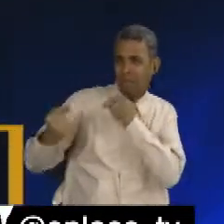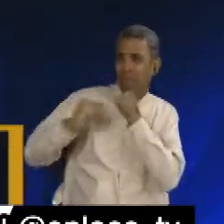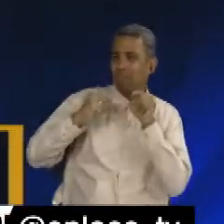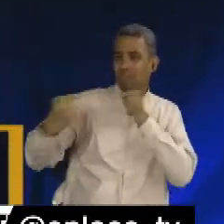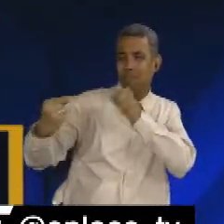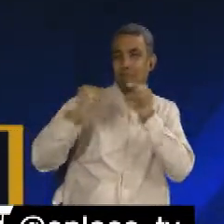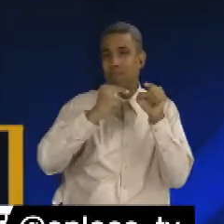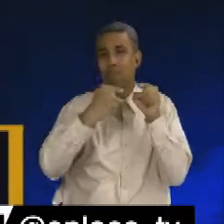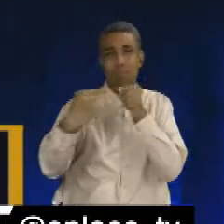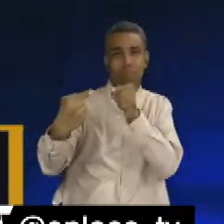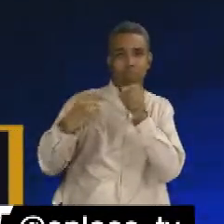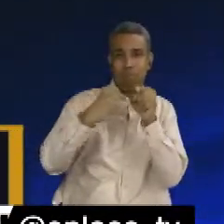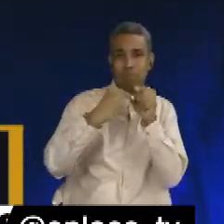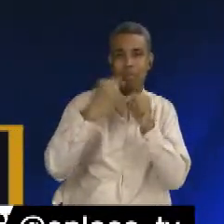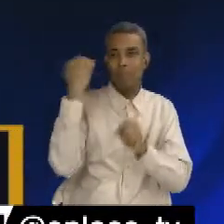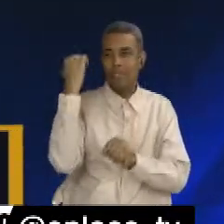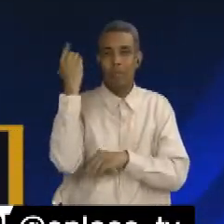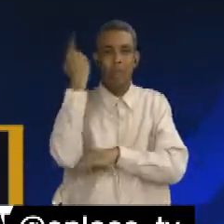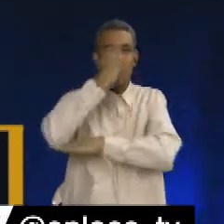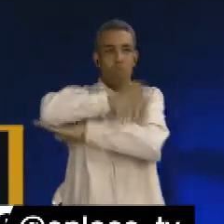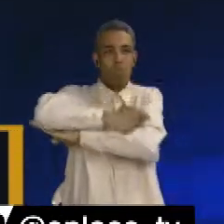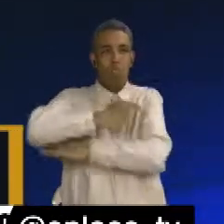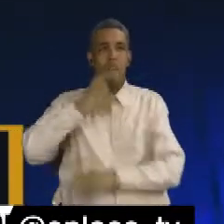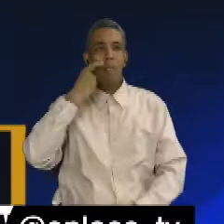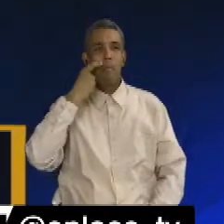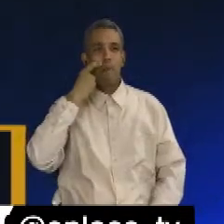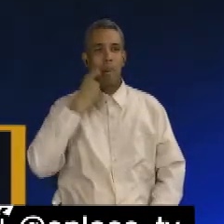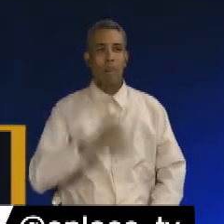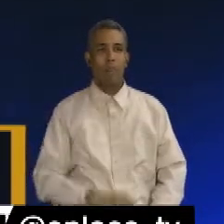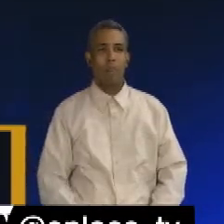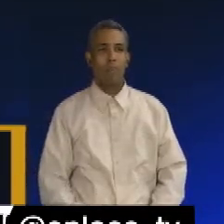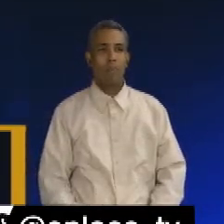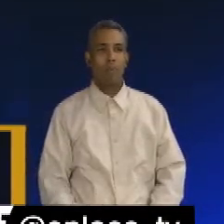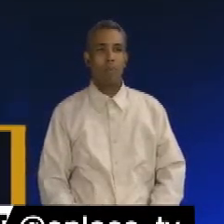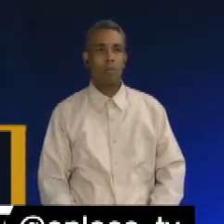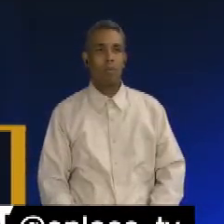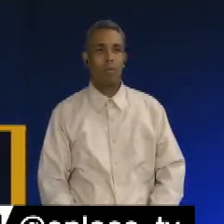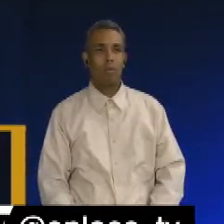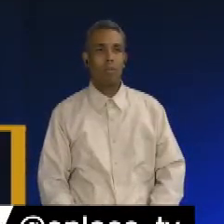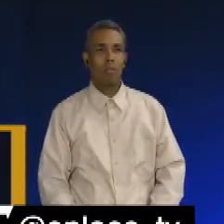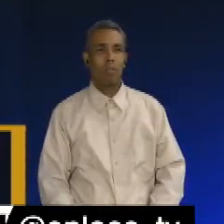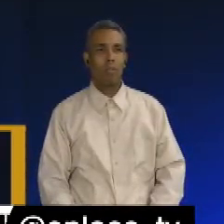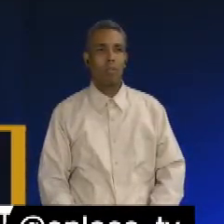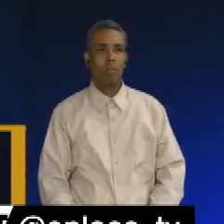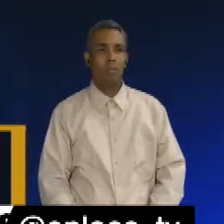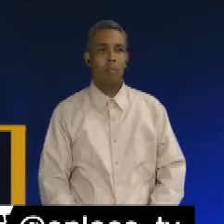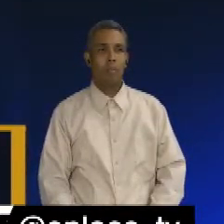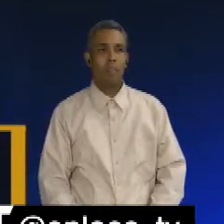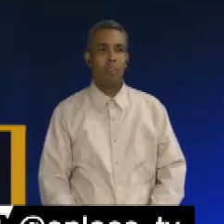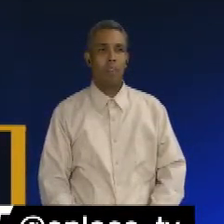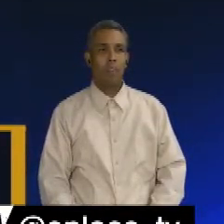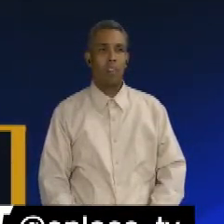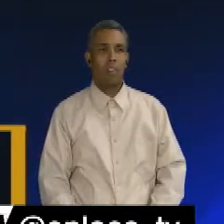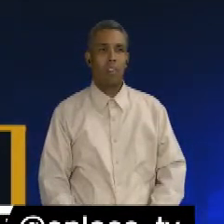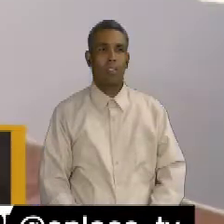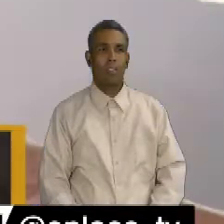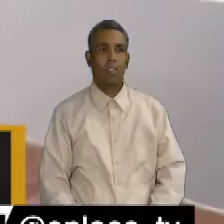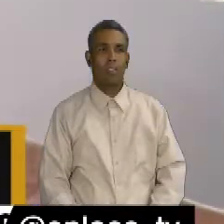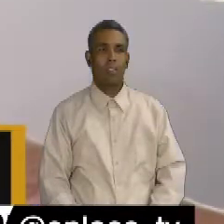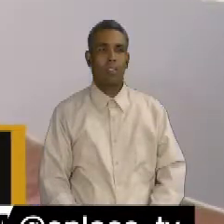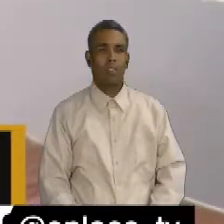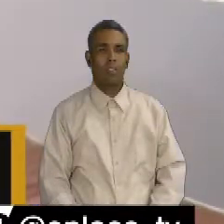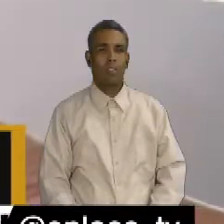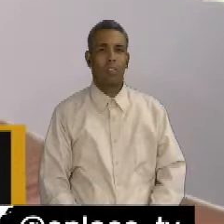autoridades entregaron un balance de los hechos ocurridos durante la celebración del Día del Padre. Más de 30 riñas fueron atendidas por la policía.